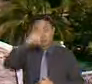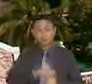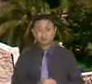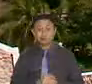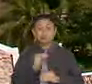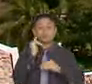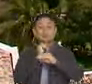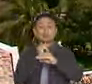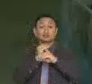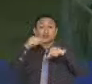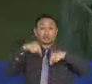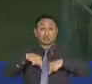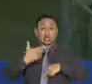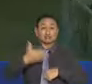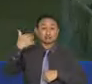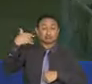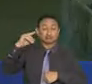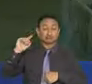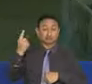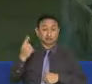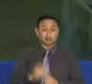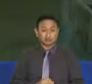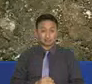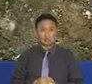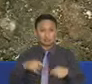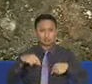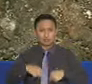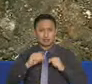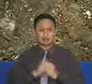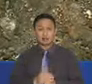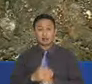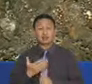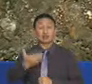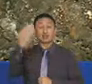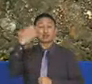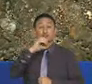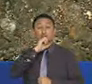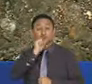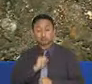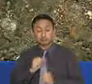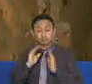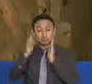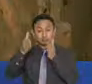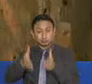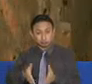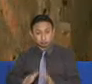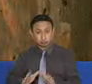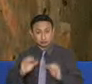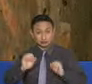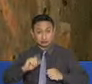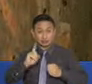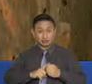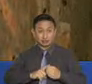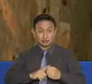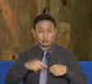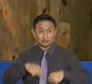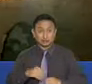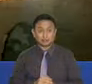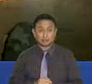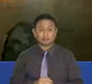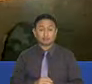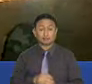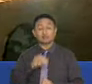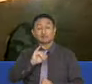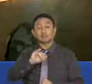más antigua de Suramérica al parecer allí También está el cementerio más antiguo al menos de la ciudad tras una intervención realizada por el